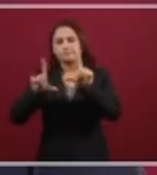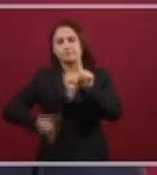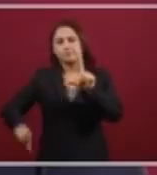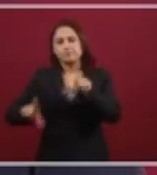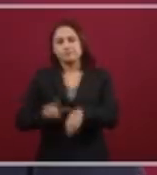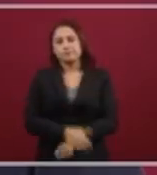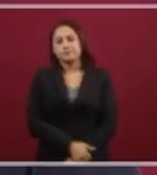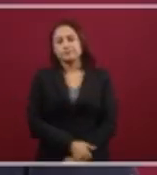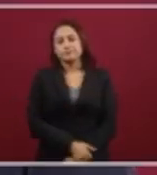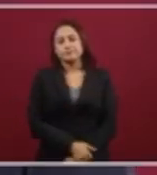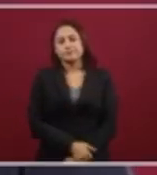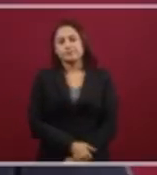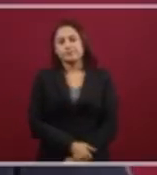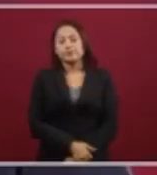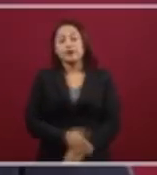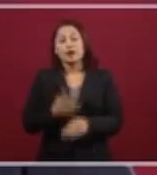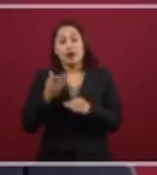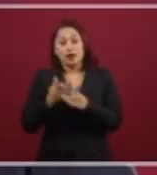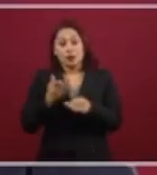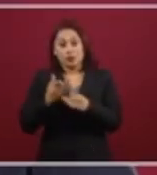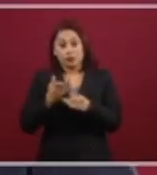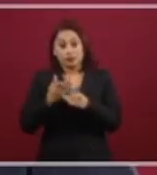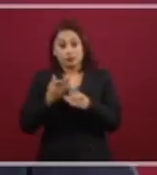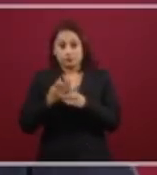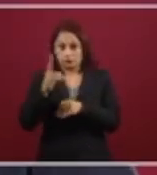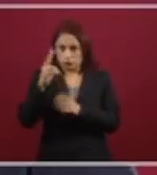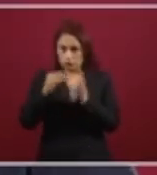van a establecerse